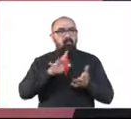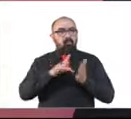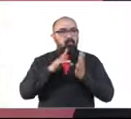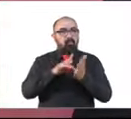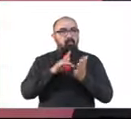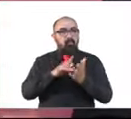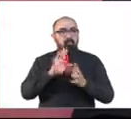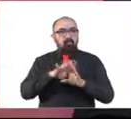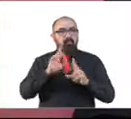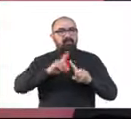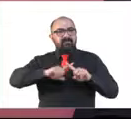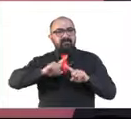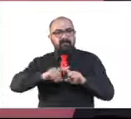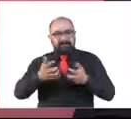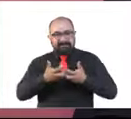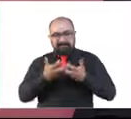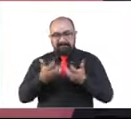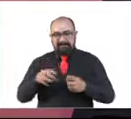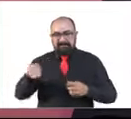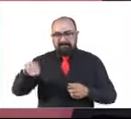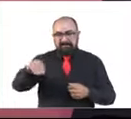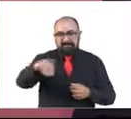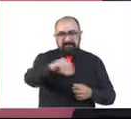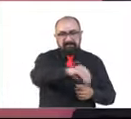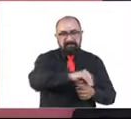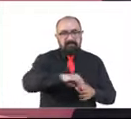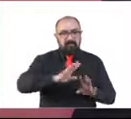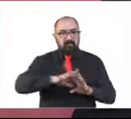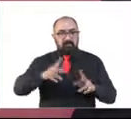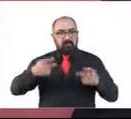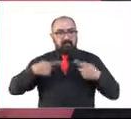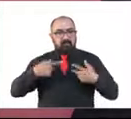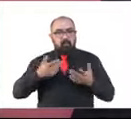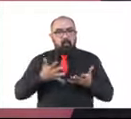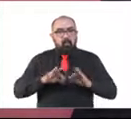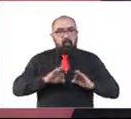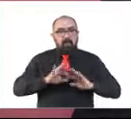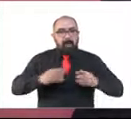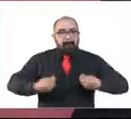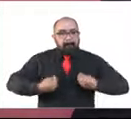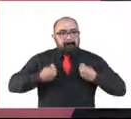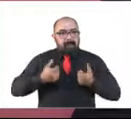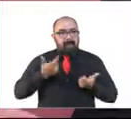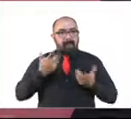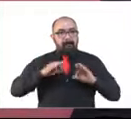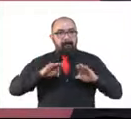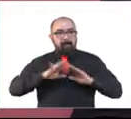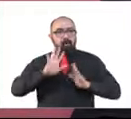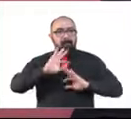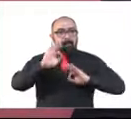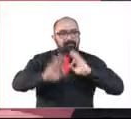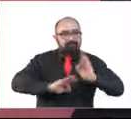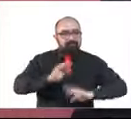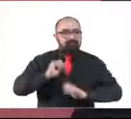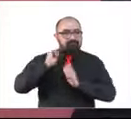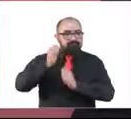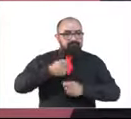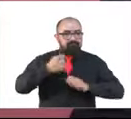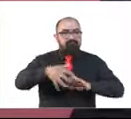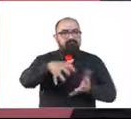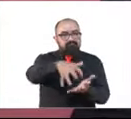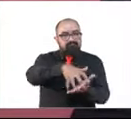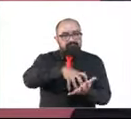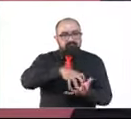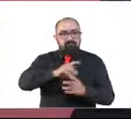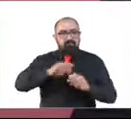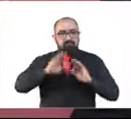producción agroecológica, se incentiva así, pues obviamente la gente tiene que vivir de algo y tiene que tener un incentivo para la conservación de este suelo del que hablaba